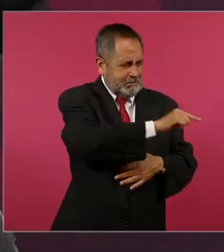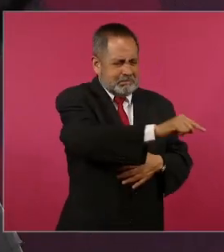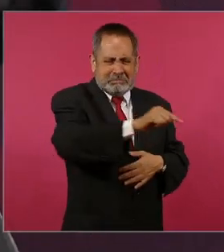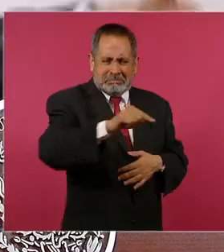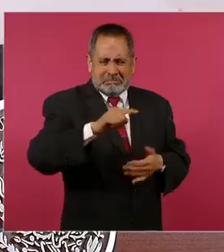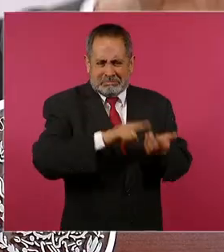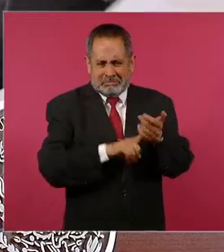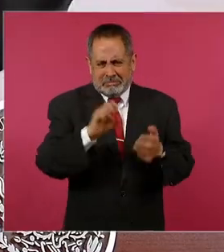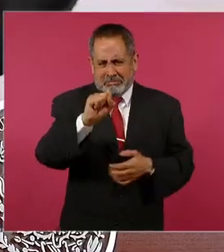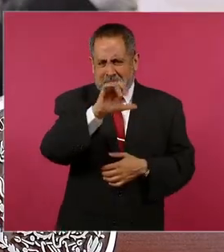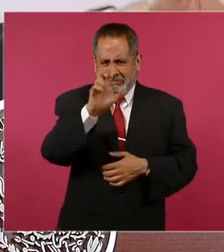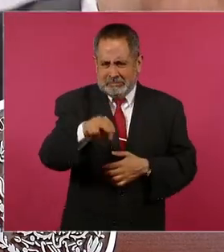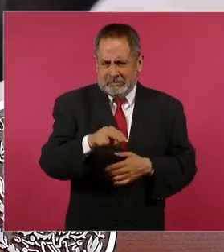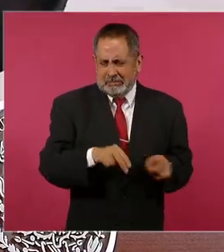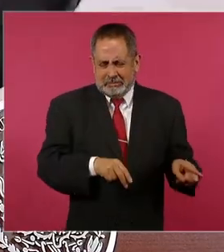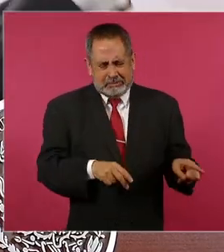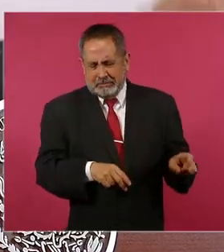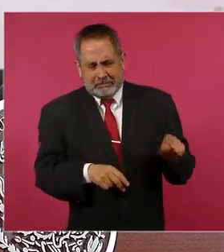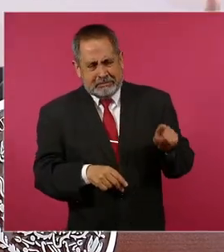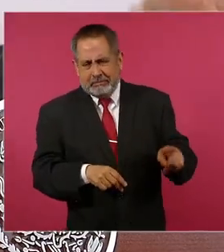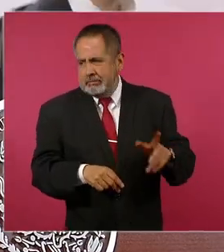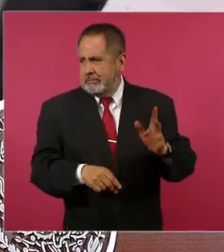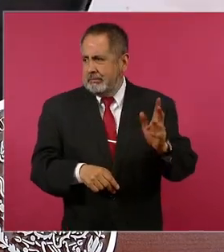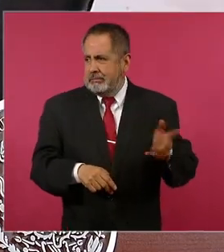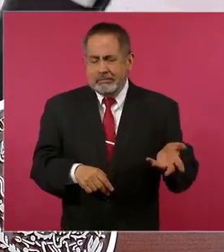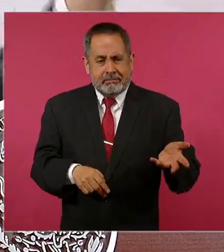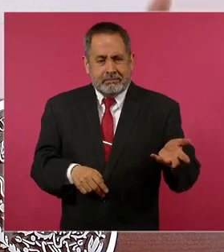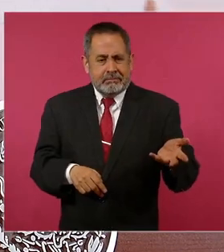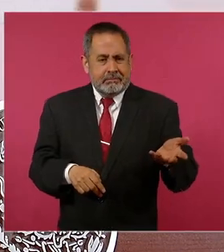que son como